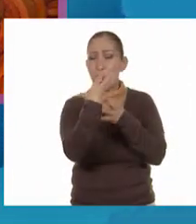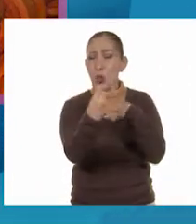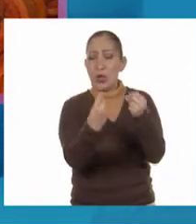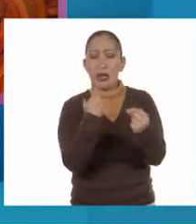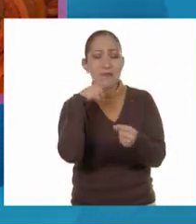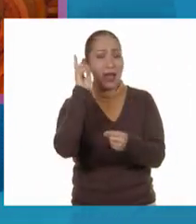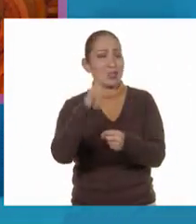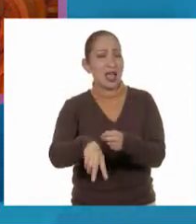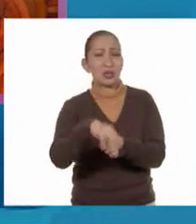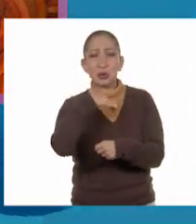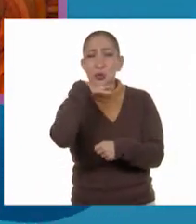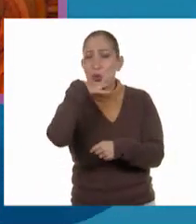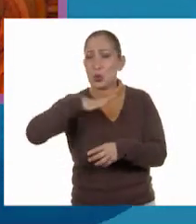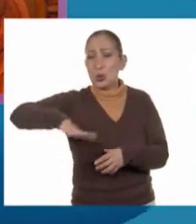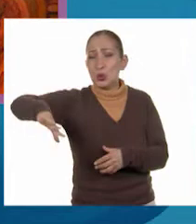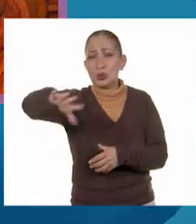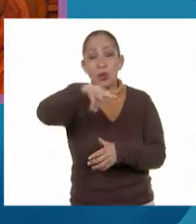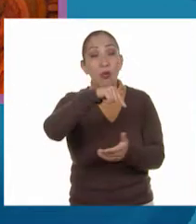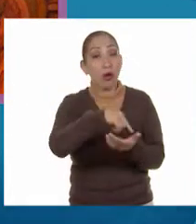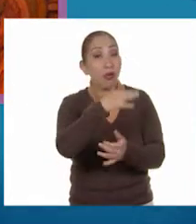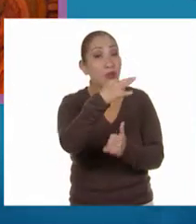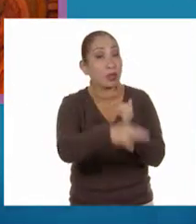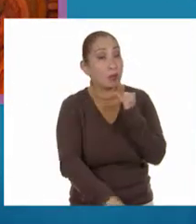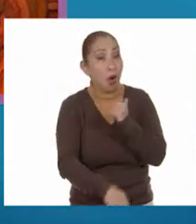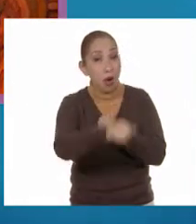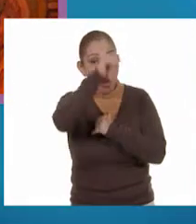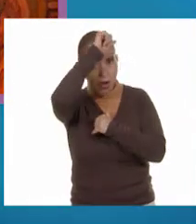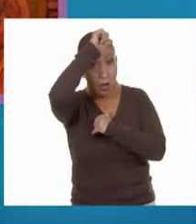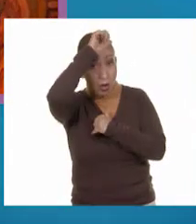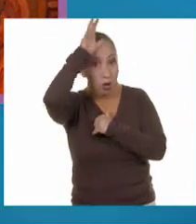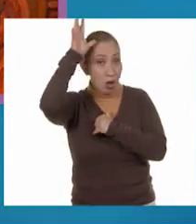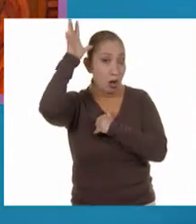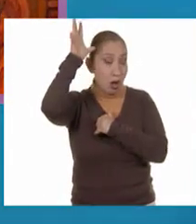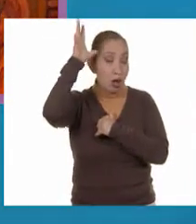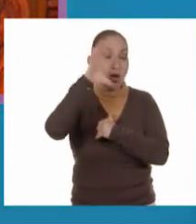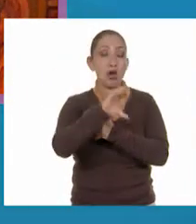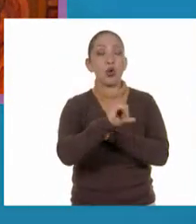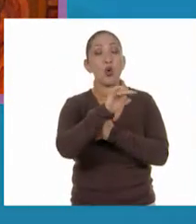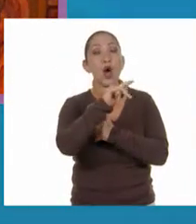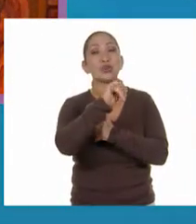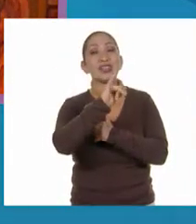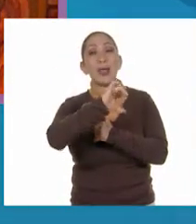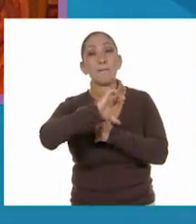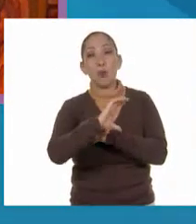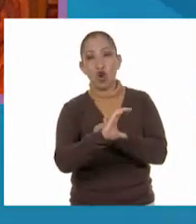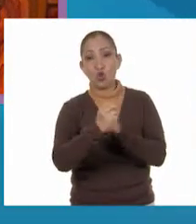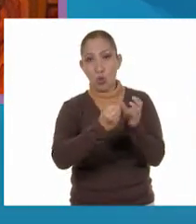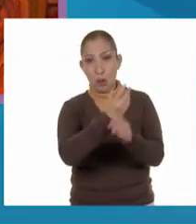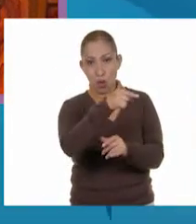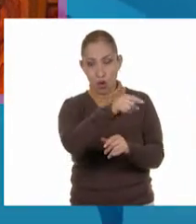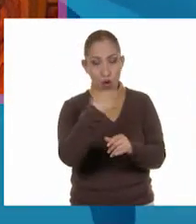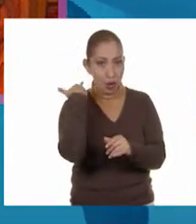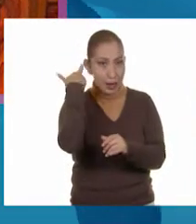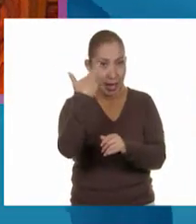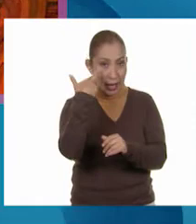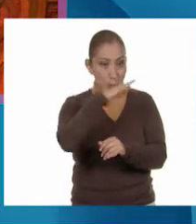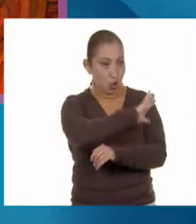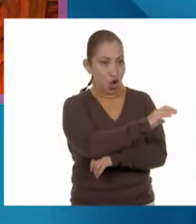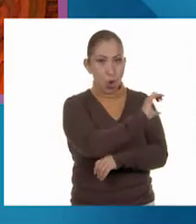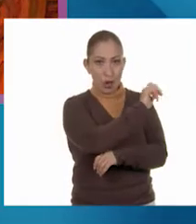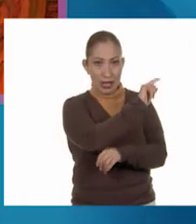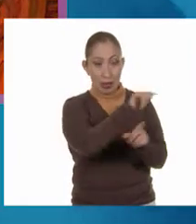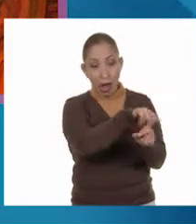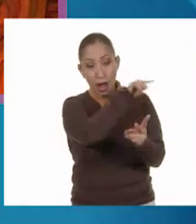de total insalubridad. Finalmente, Cuauhtémoc o Cuauhtémoc, quien asumió el cargo de Tlatoani después de la muerte de Cuitláhuac,